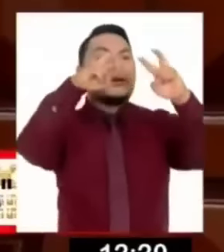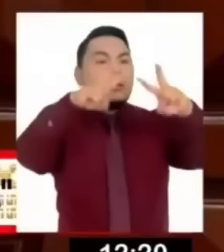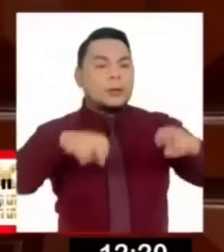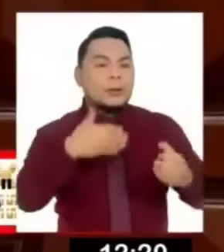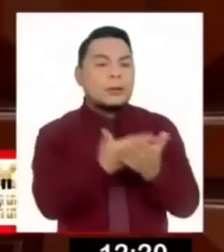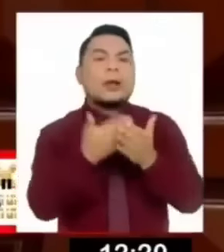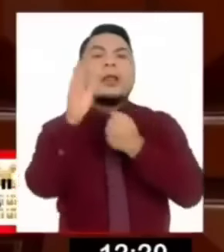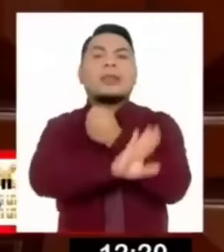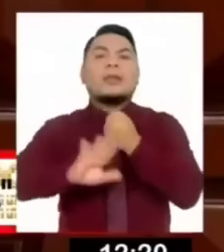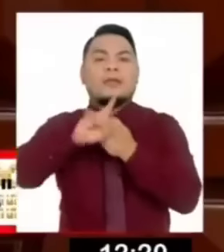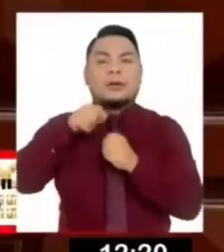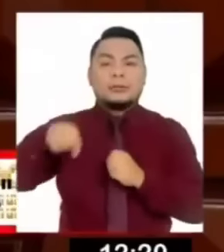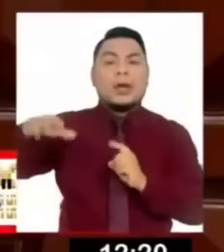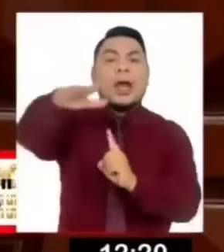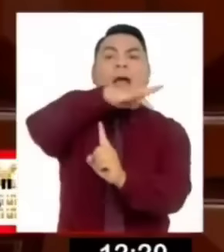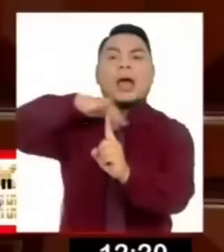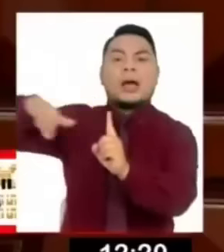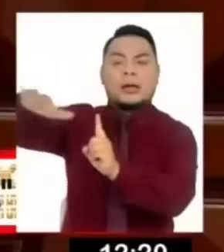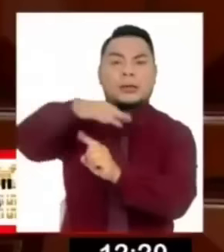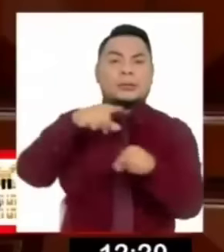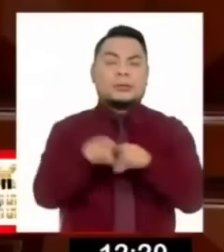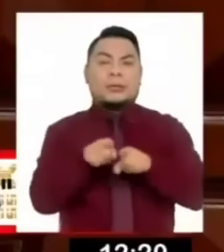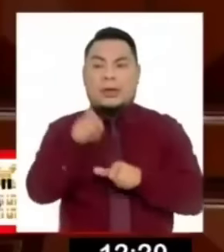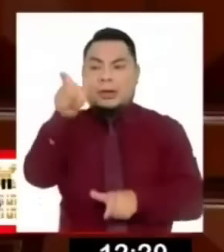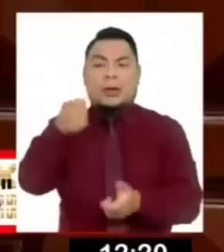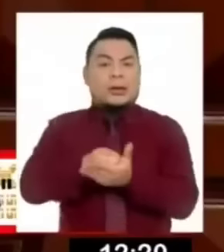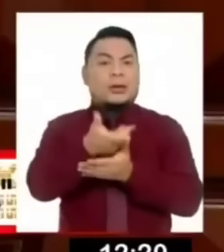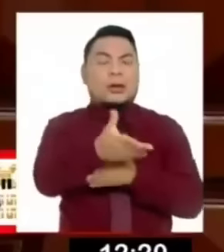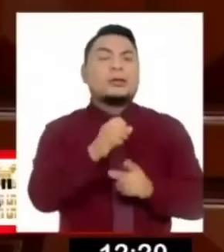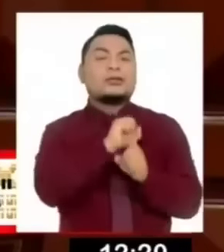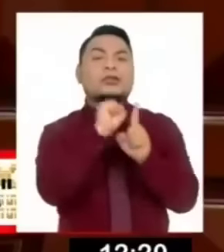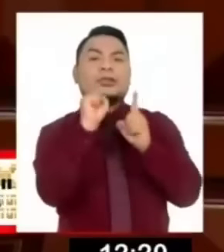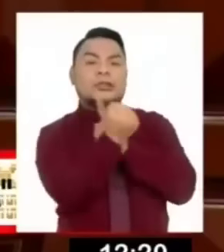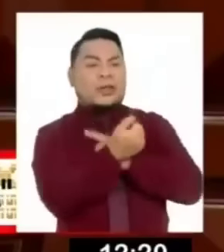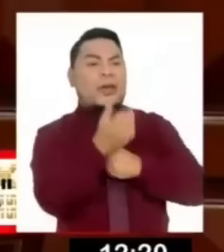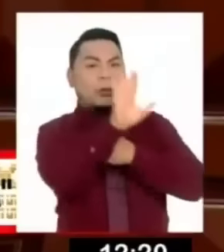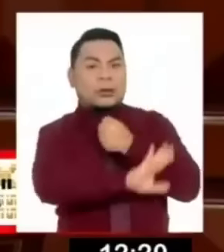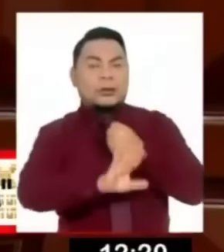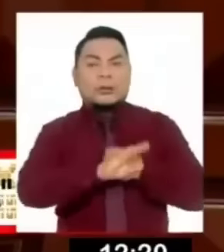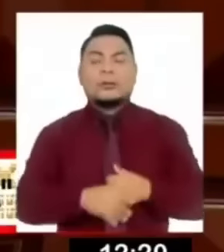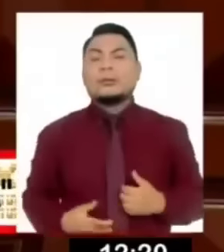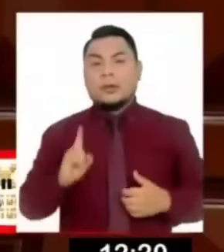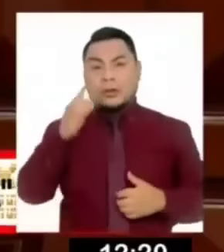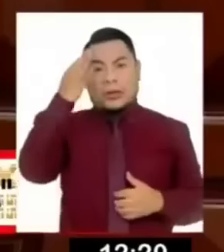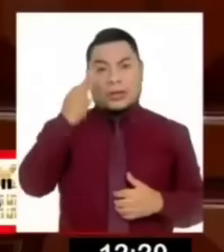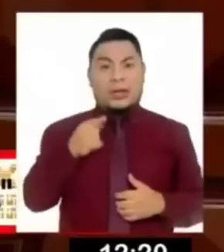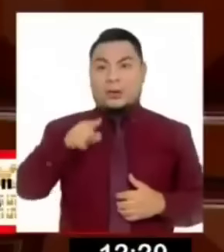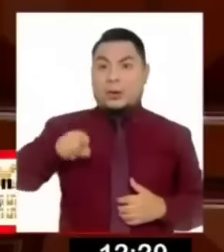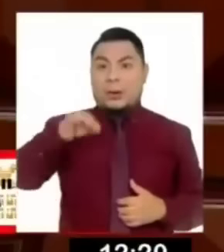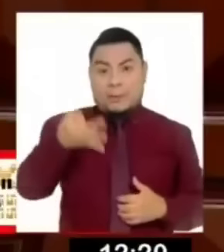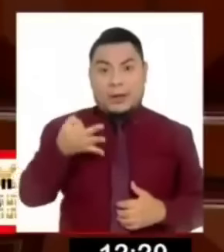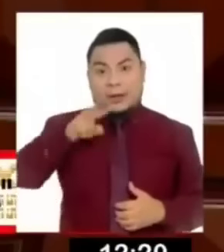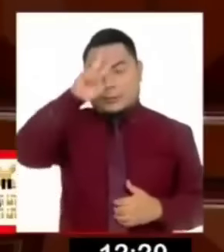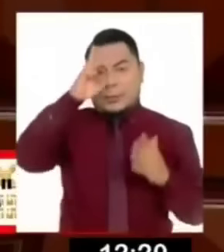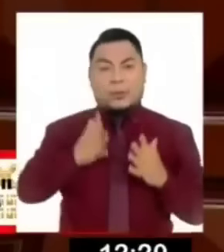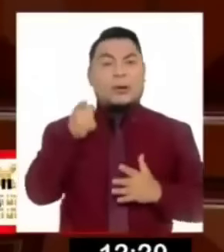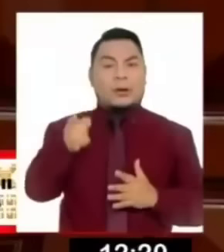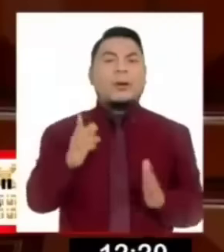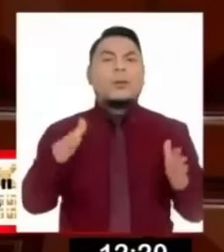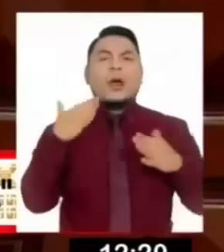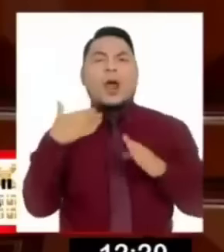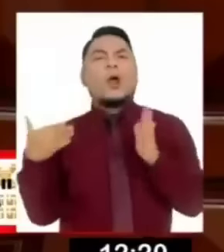y defensora del ambiente, del consumidor y de la sociedad. No creo que ningún verdadero peruano pueda